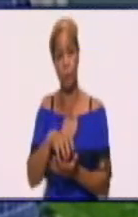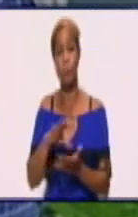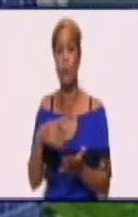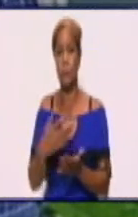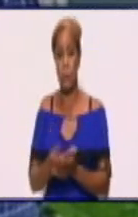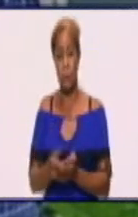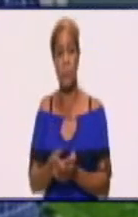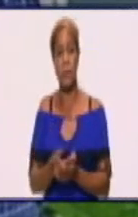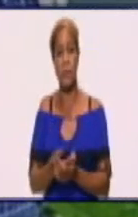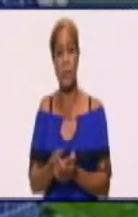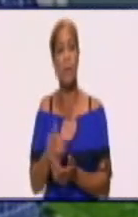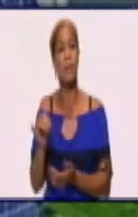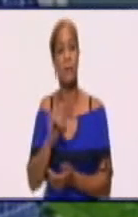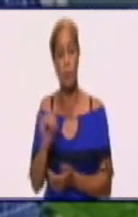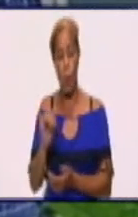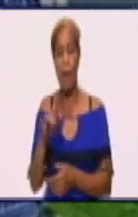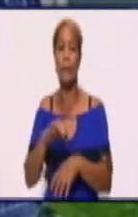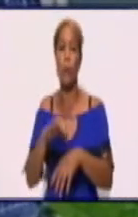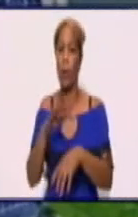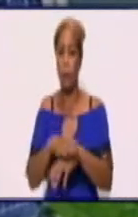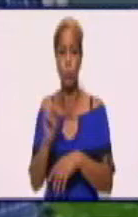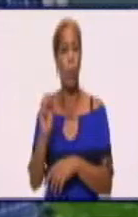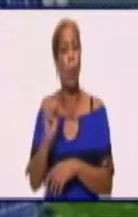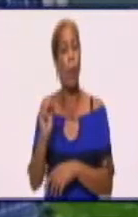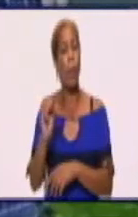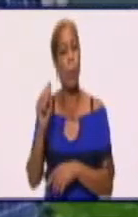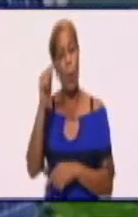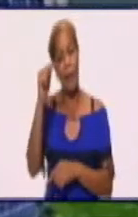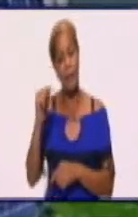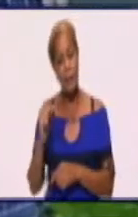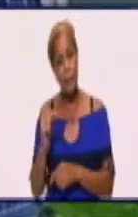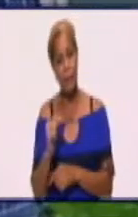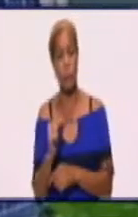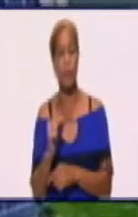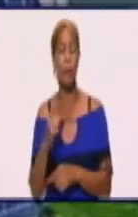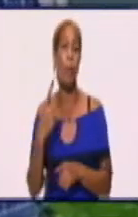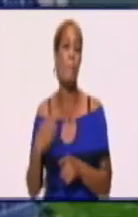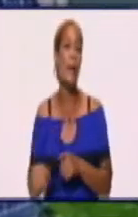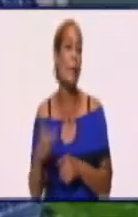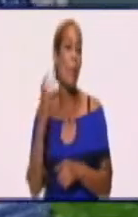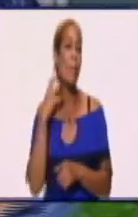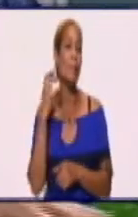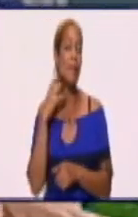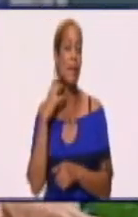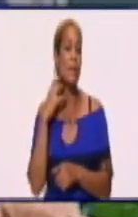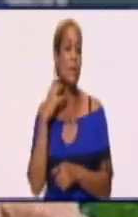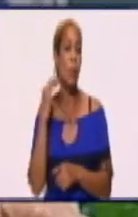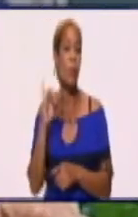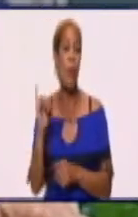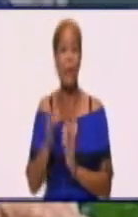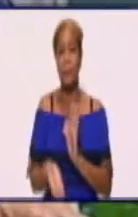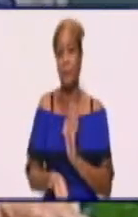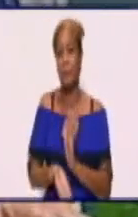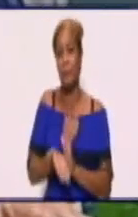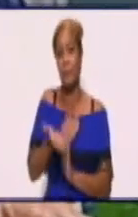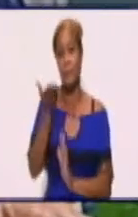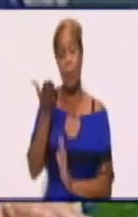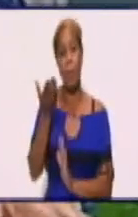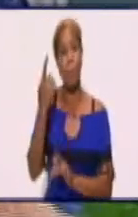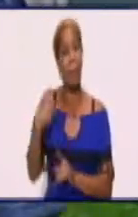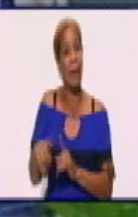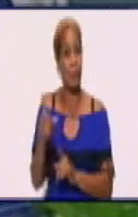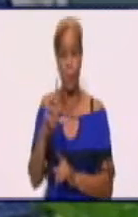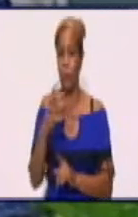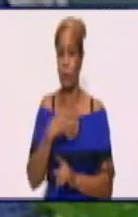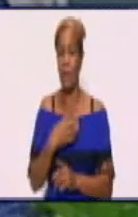reporta, incluso ha ido disminuyendo esa cifra. En cambio, Manzanillo va subiendo y no tiene en este minuto un evento